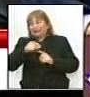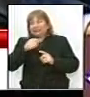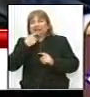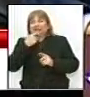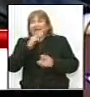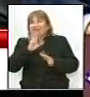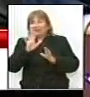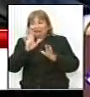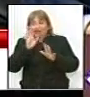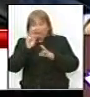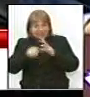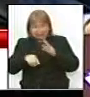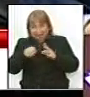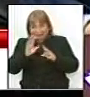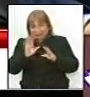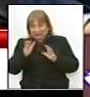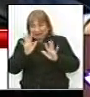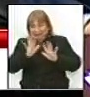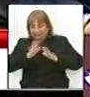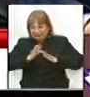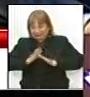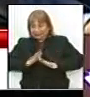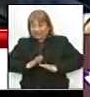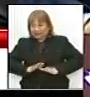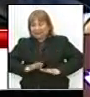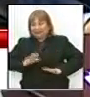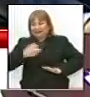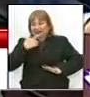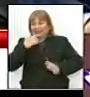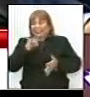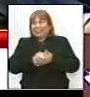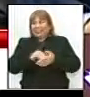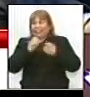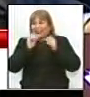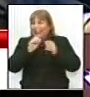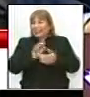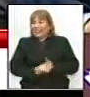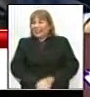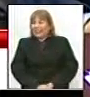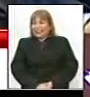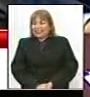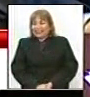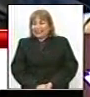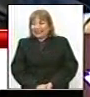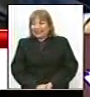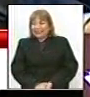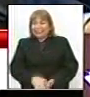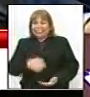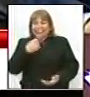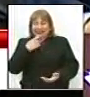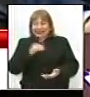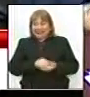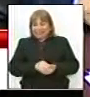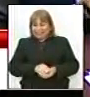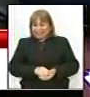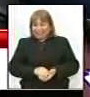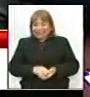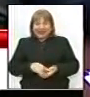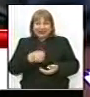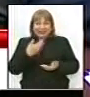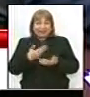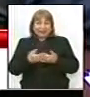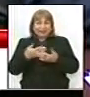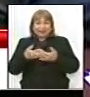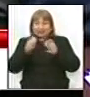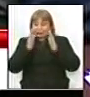no voy a pisar el palito ser presidente porque calmado estoy lo que soy es indignado indignado porque creo yo de que en estos momentos no estamos tomando